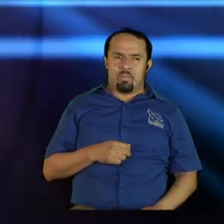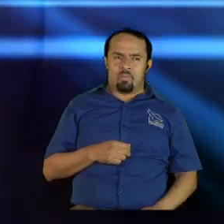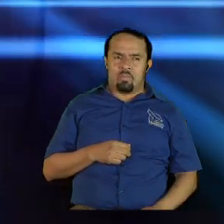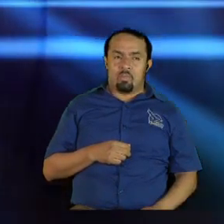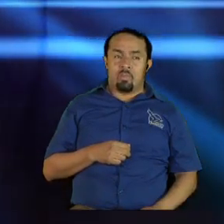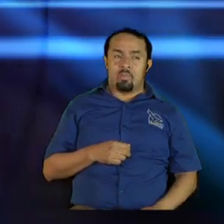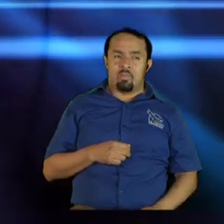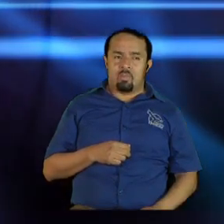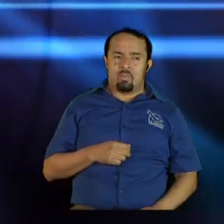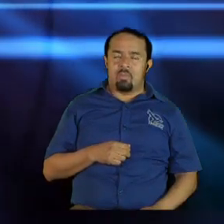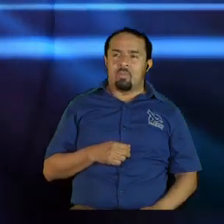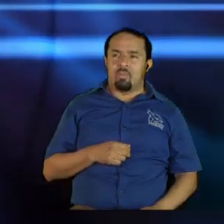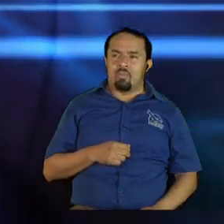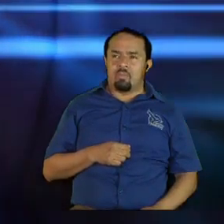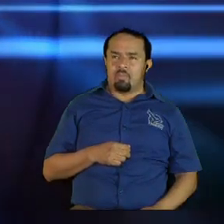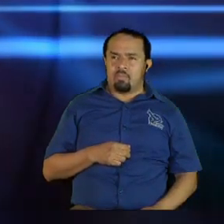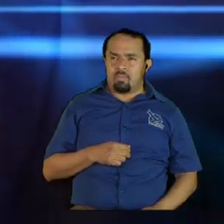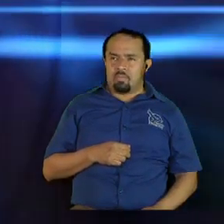¿Cuántos van ahí?